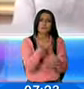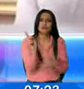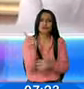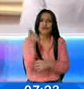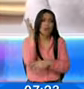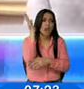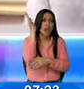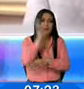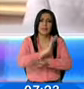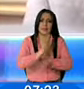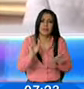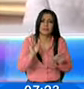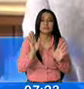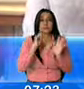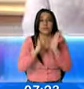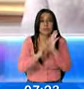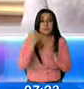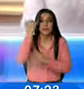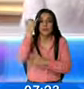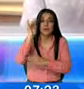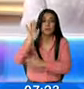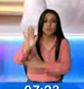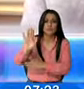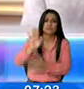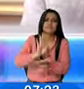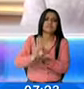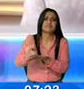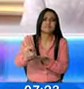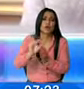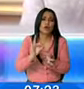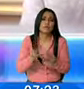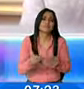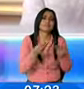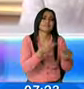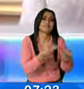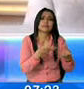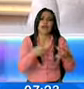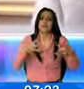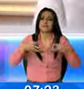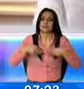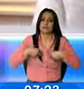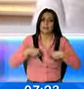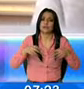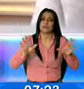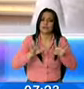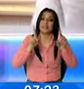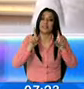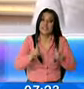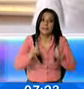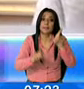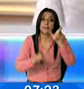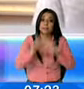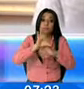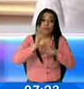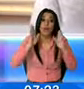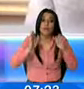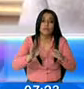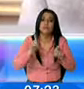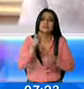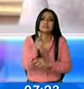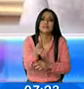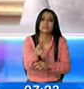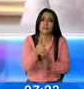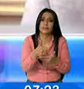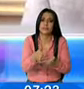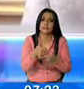significa renunciar a principios ni ceder posiciones fuera del interés popular y nacional.